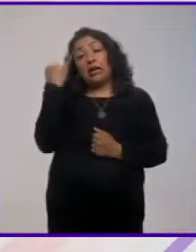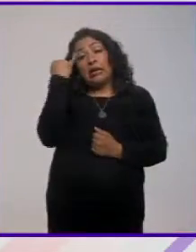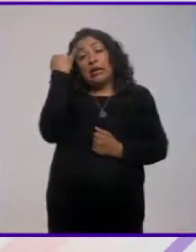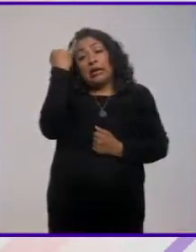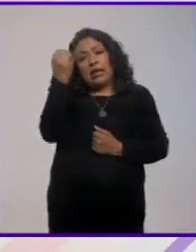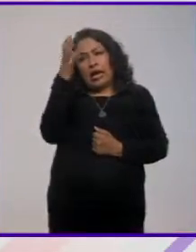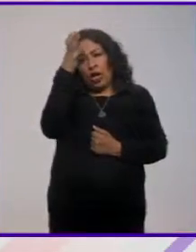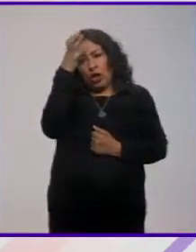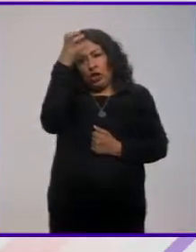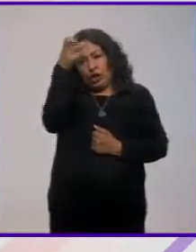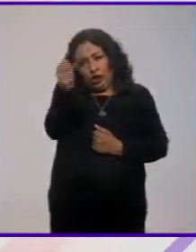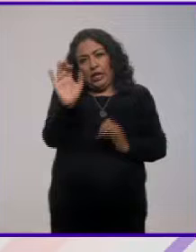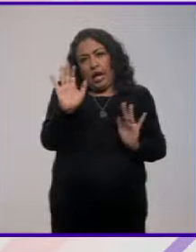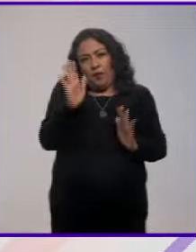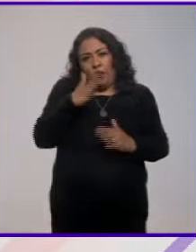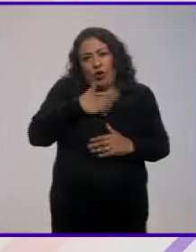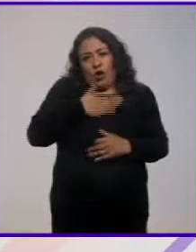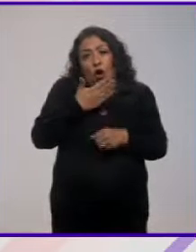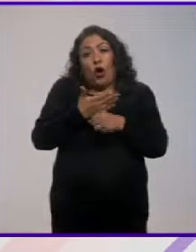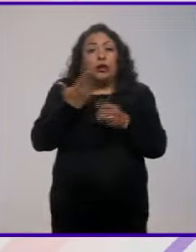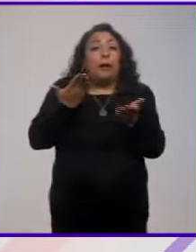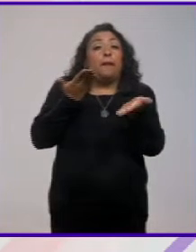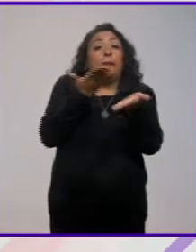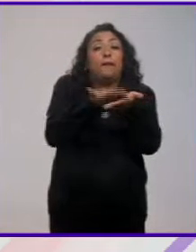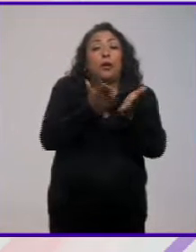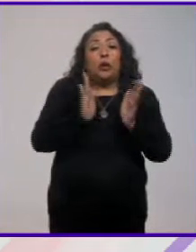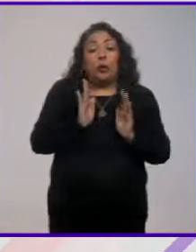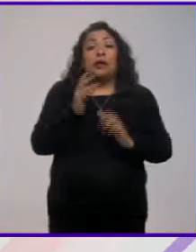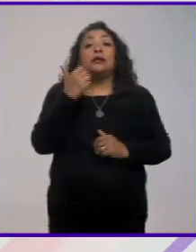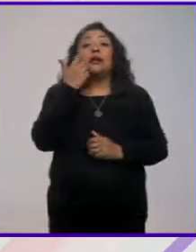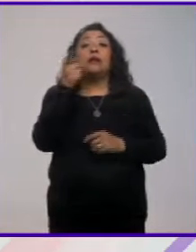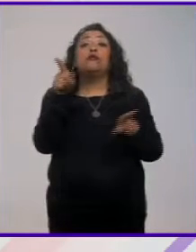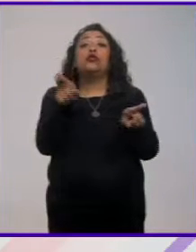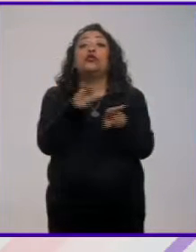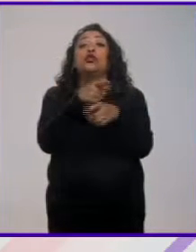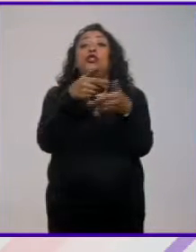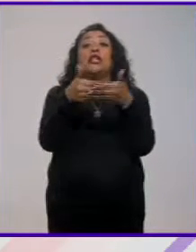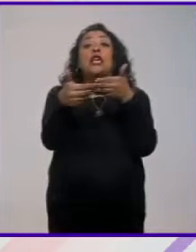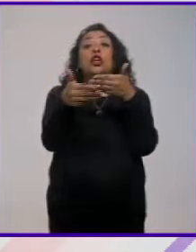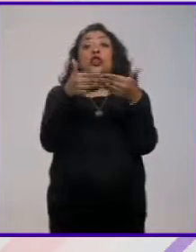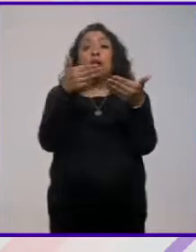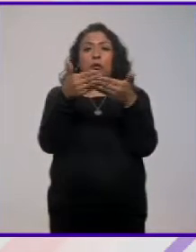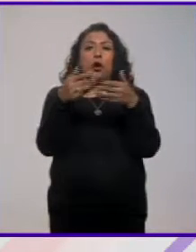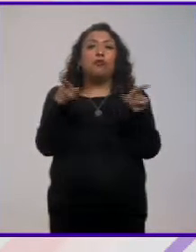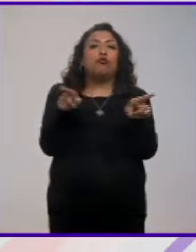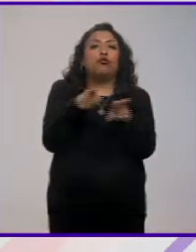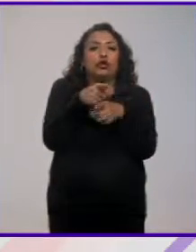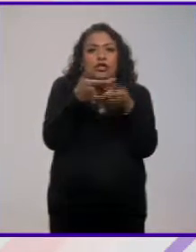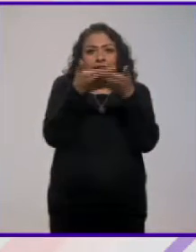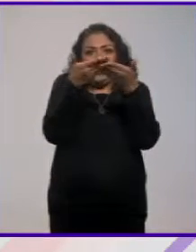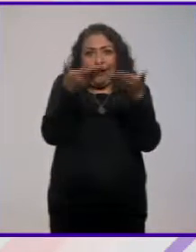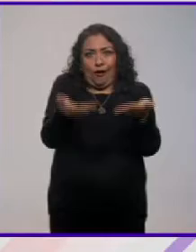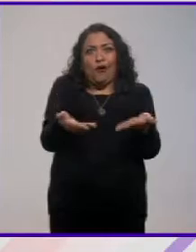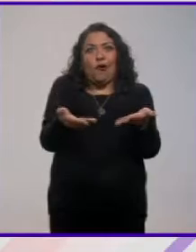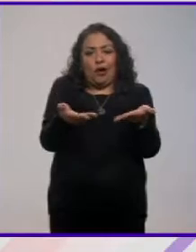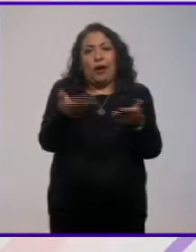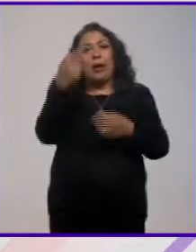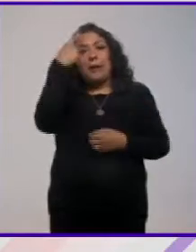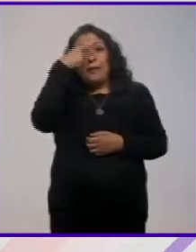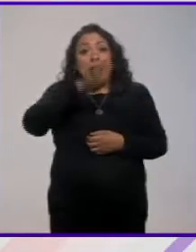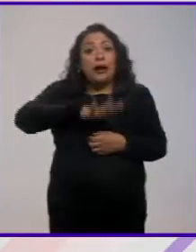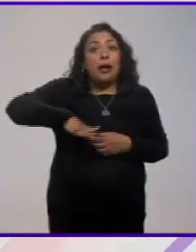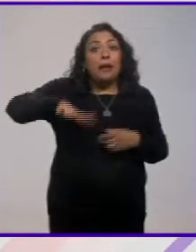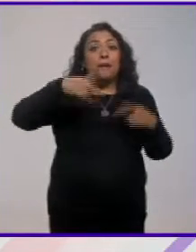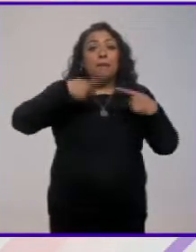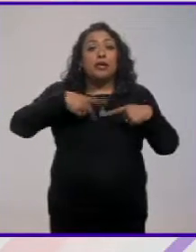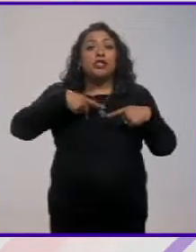este concepto que estoy proponiendo es hacer música contemporánea, hacer música de nuestro tiempo para público